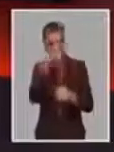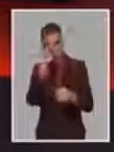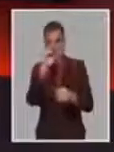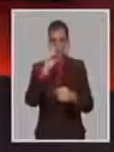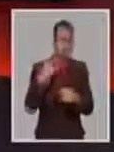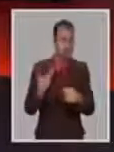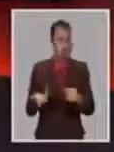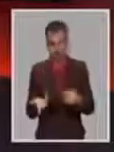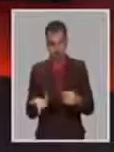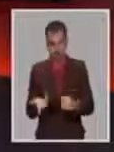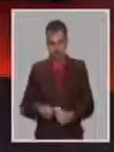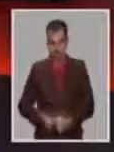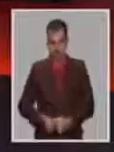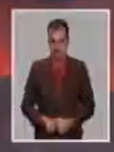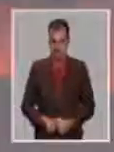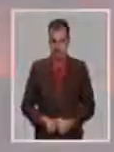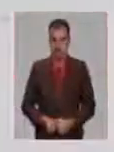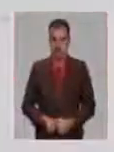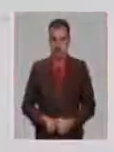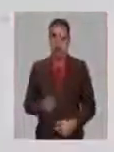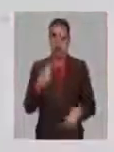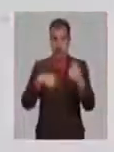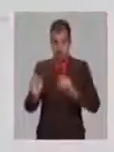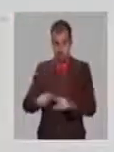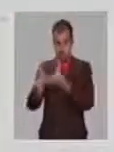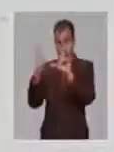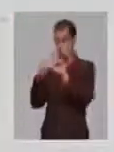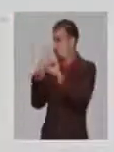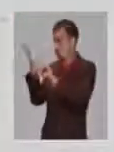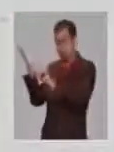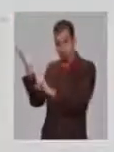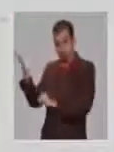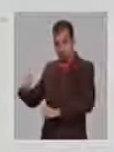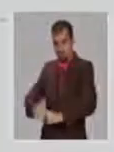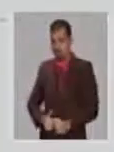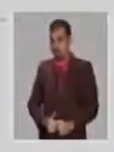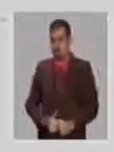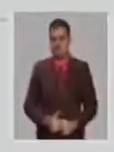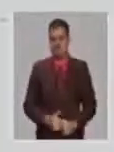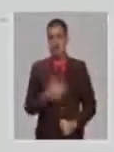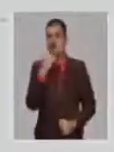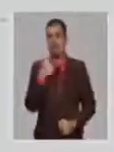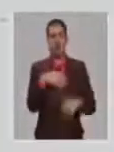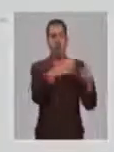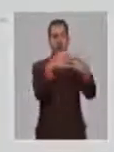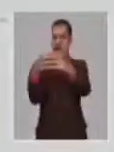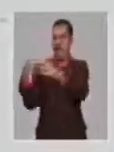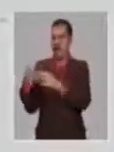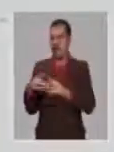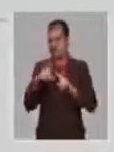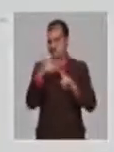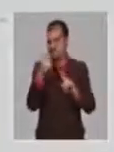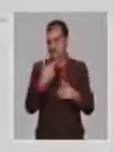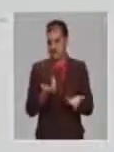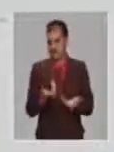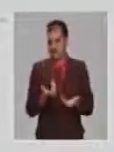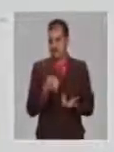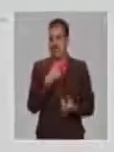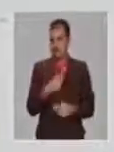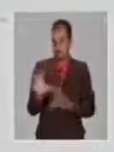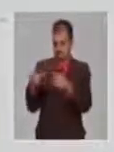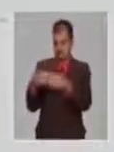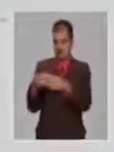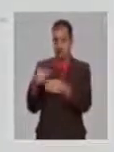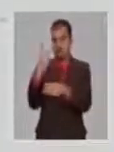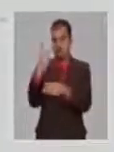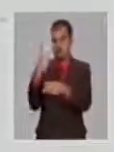no. Esto que está en la gráfica son cómo están pensados los grupos de tratamiento. Es decir, tenemos un grupo que va a recibir 2